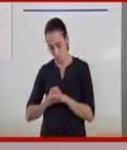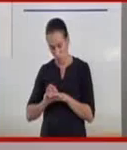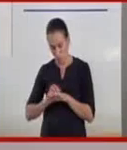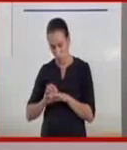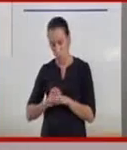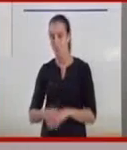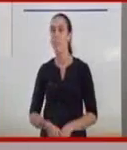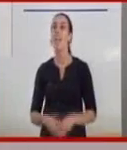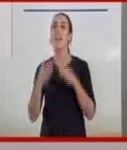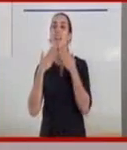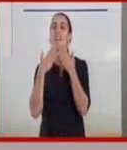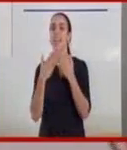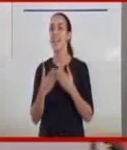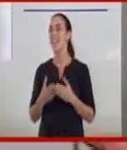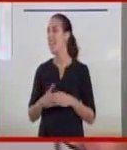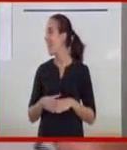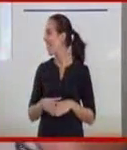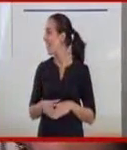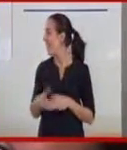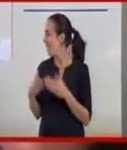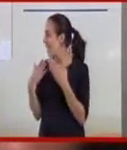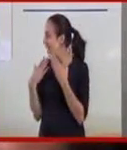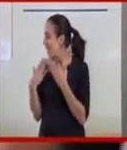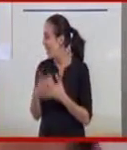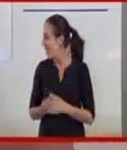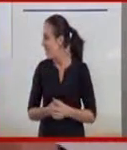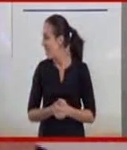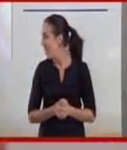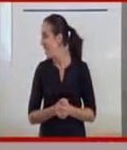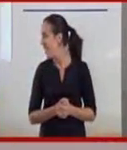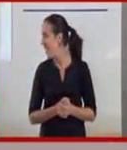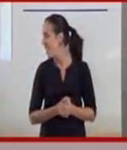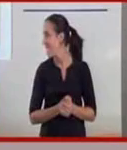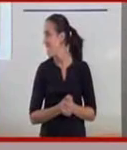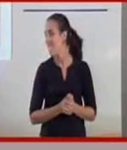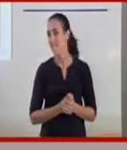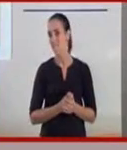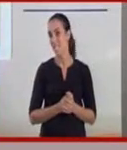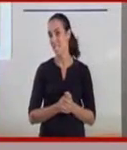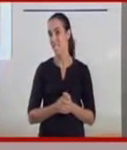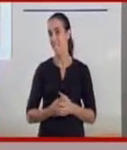Muchas gracias, Lourdes. Iluminador y además puntual. Excelente.